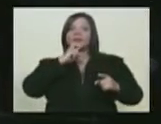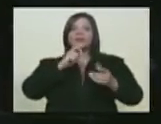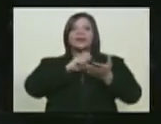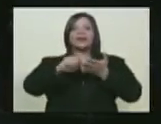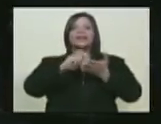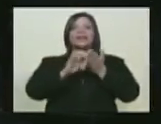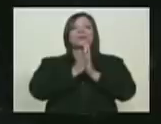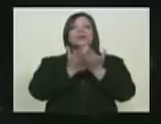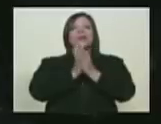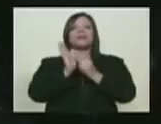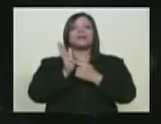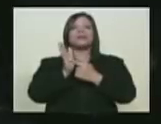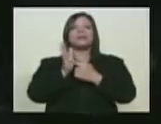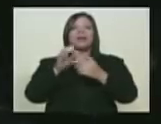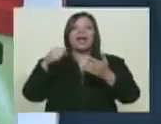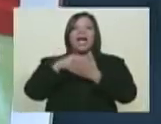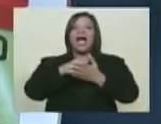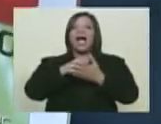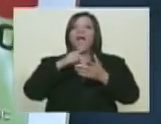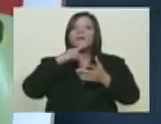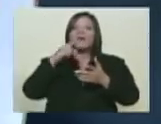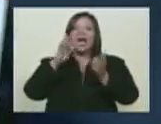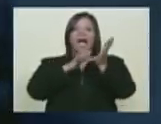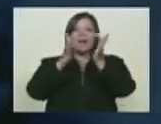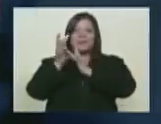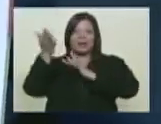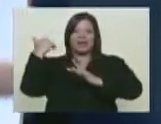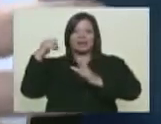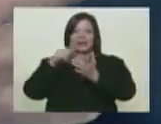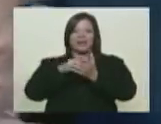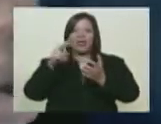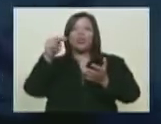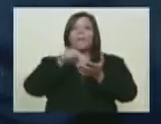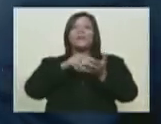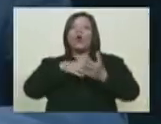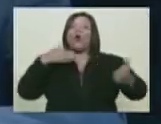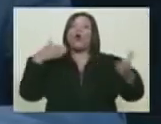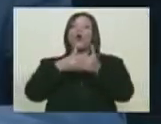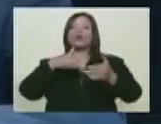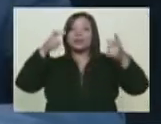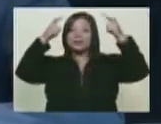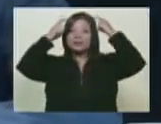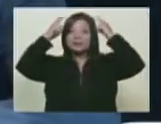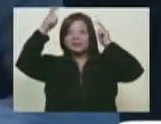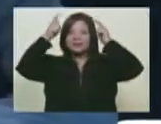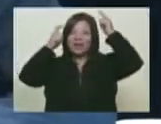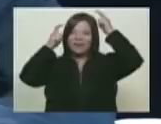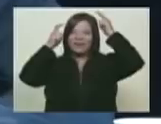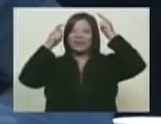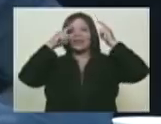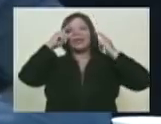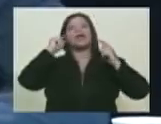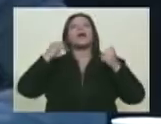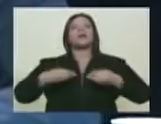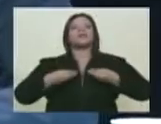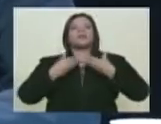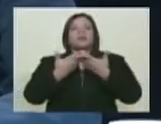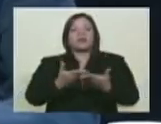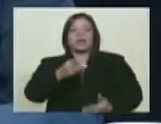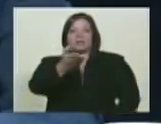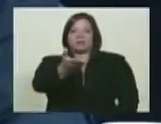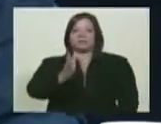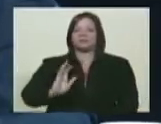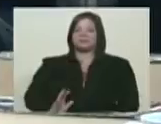libro, Abril Golpe Adentro, sobre el golpe de abril del año 2002 contra Chávez, que ahora yo te retribuyo y te lo regalo a ti.